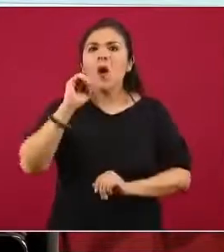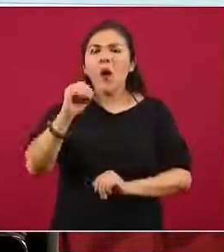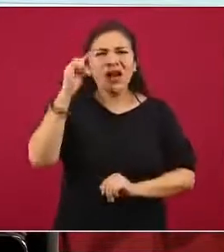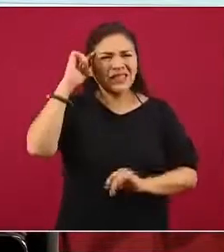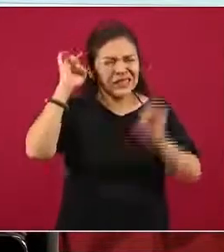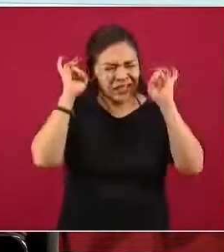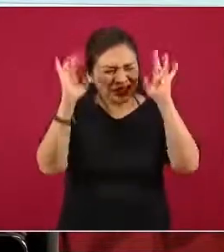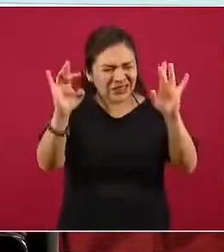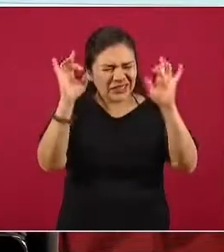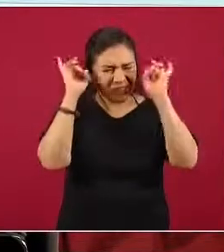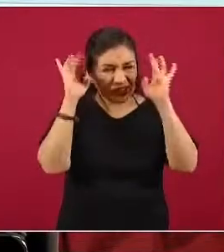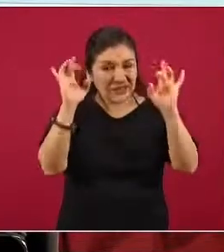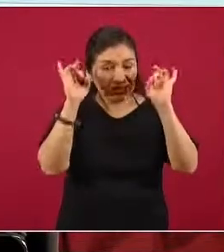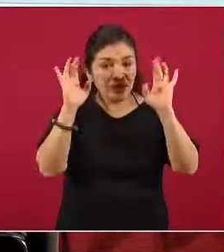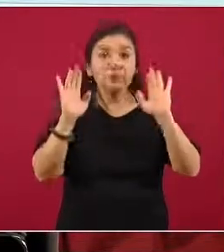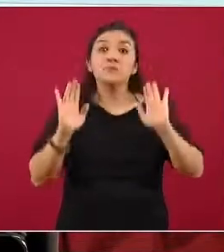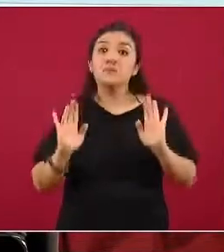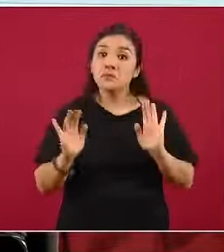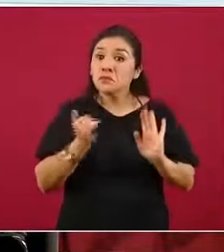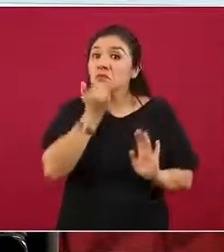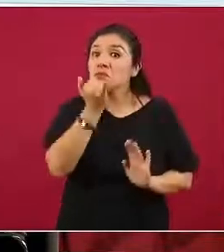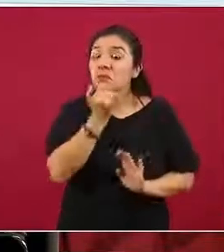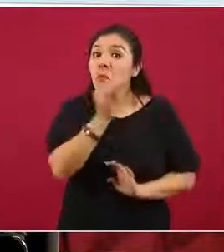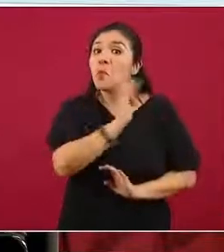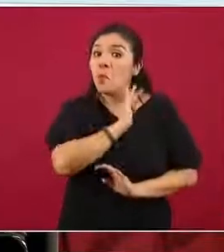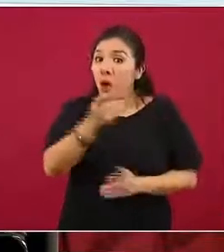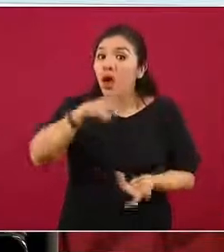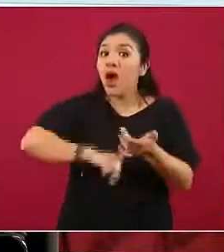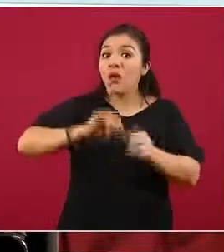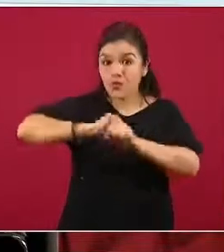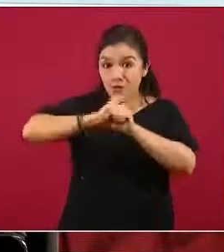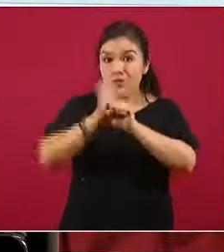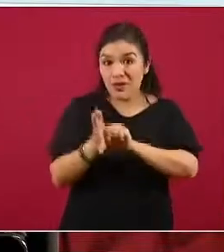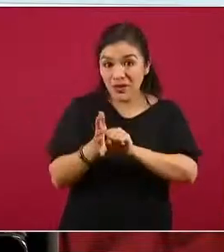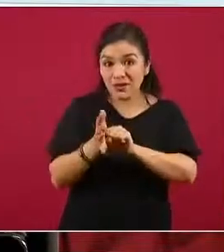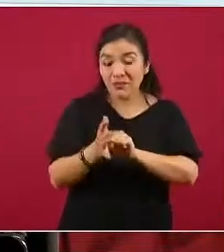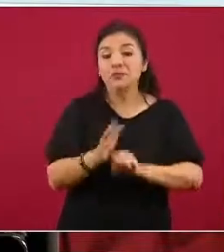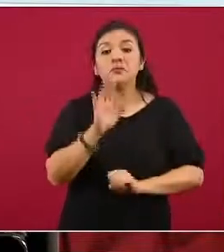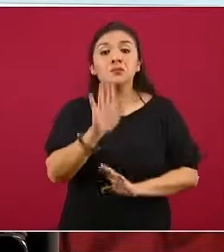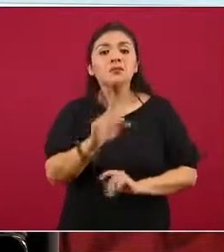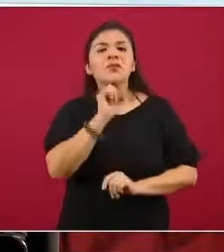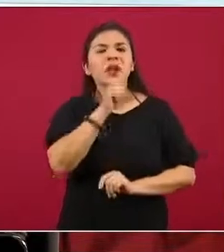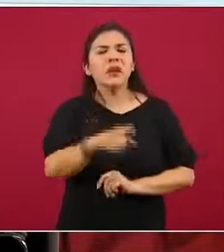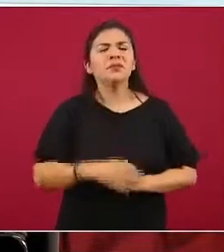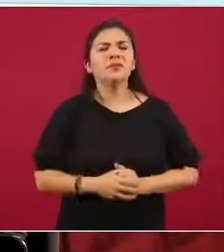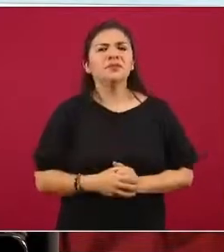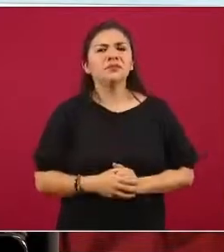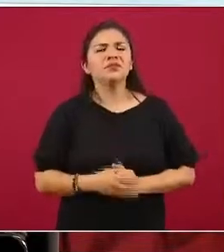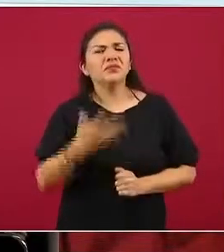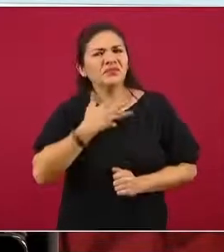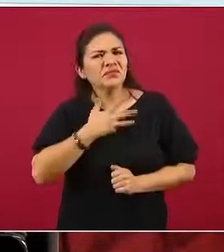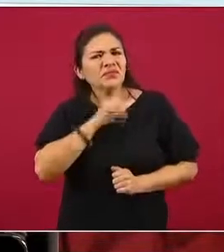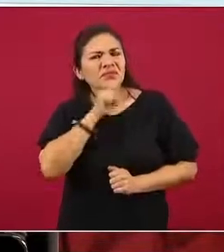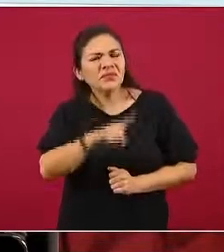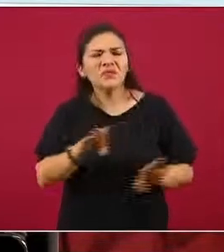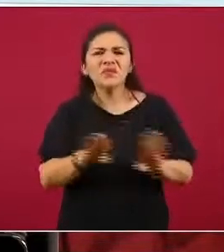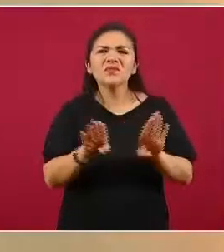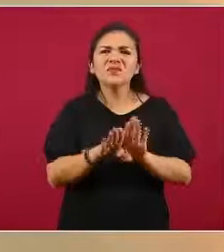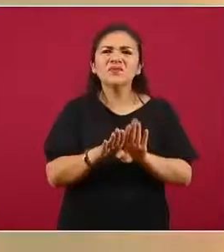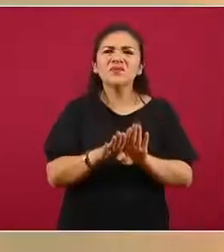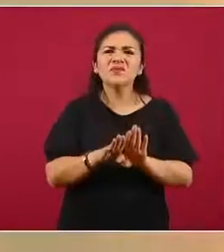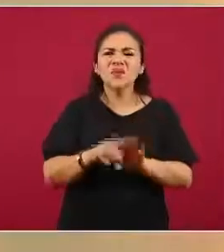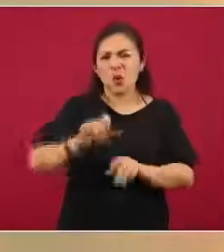la cabeza, es posible que se trate de COVID-19. También si se acompaña, ¿no?, por supuesto, de alguno de